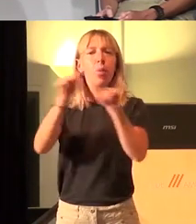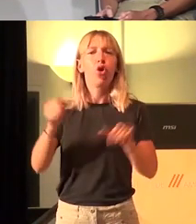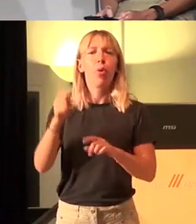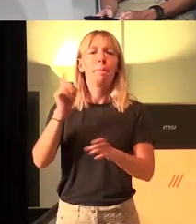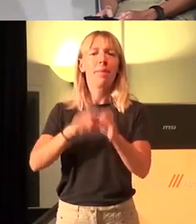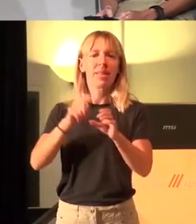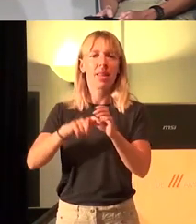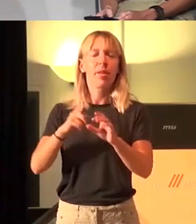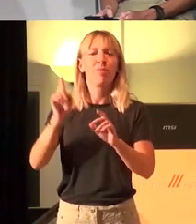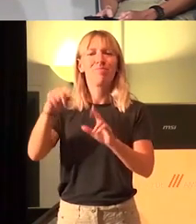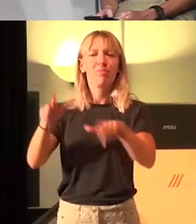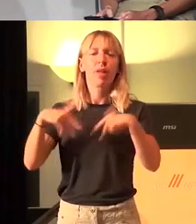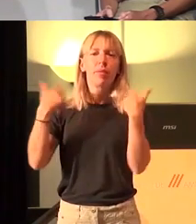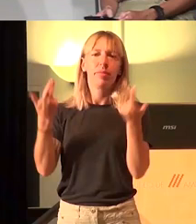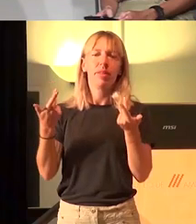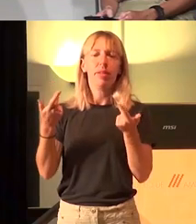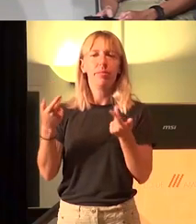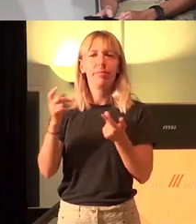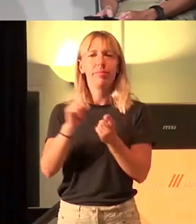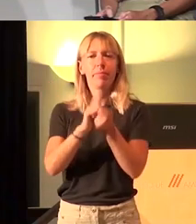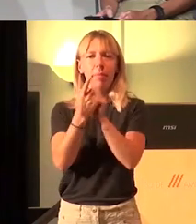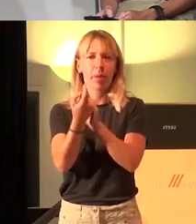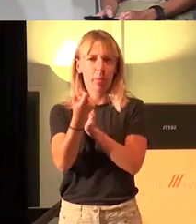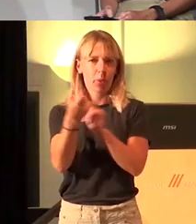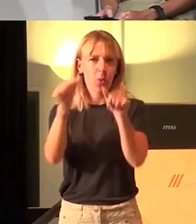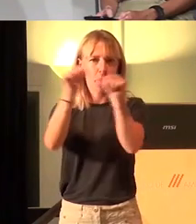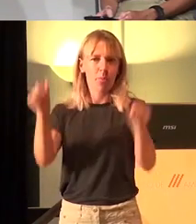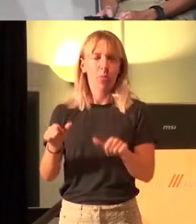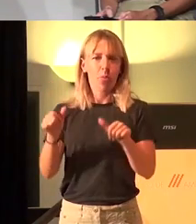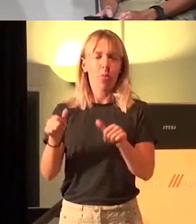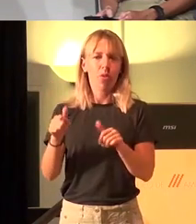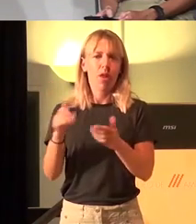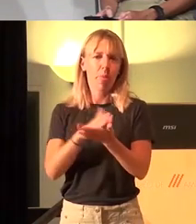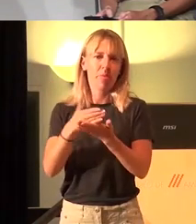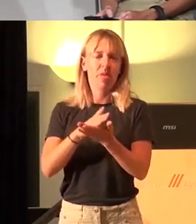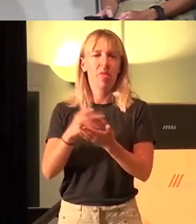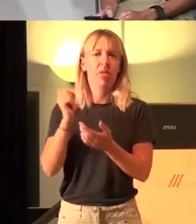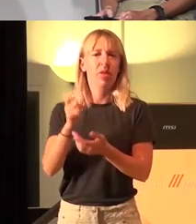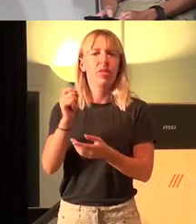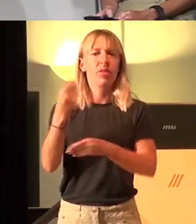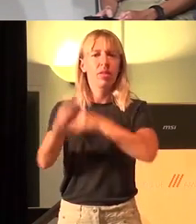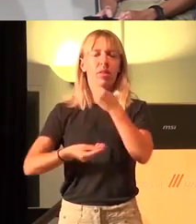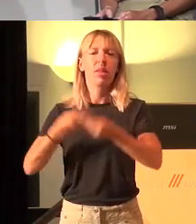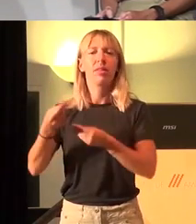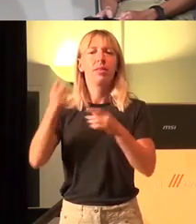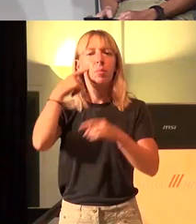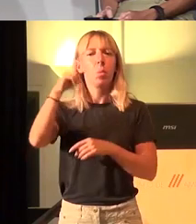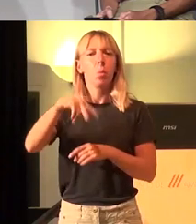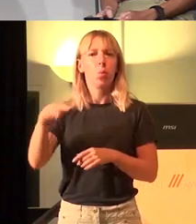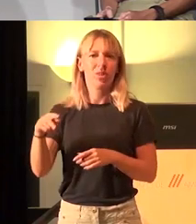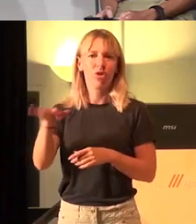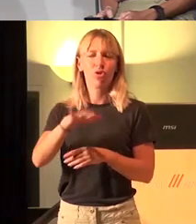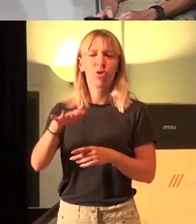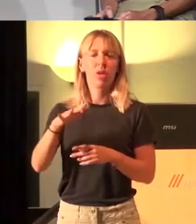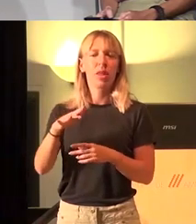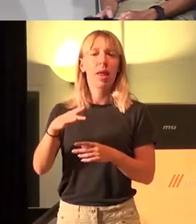lo que nos permite también variar un poco el modelo de mediación que habitualmente hacemos en los museos, en los que el